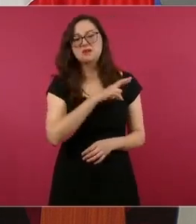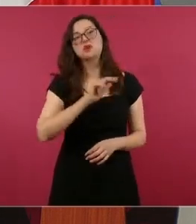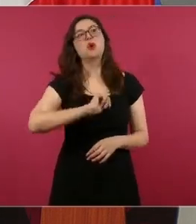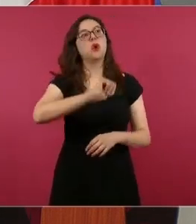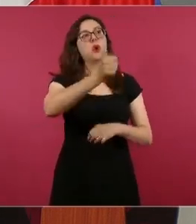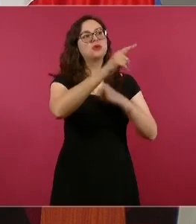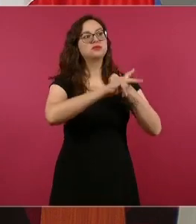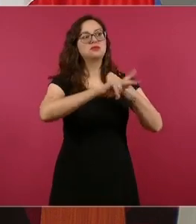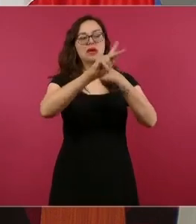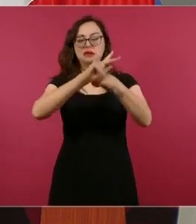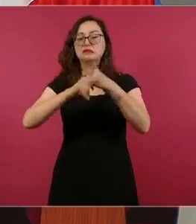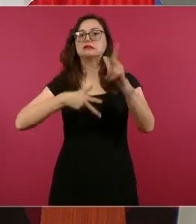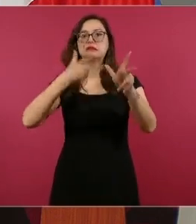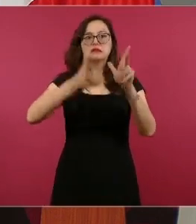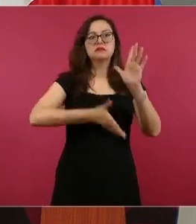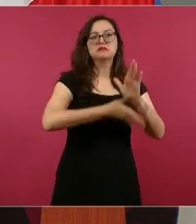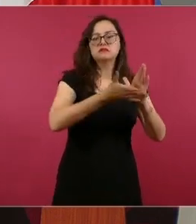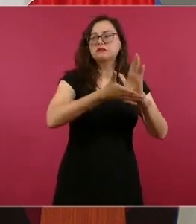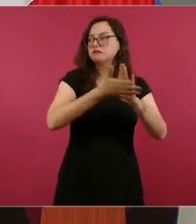así